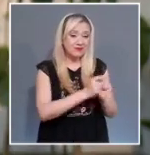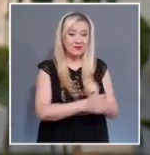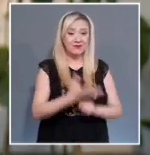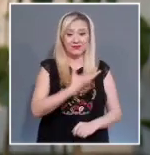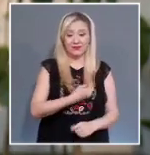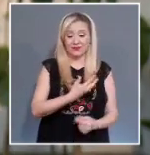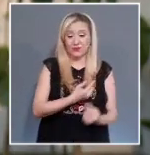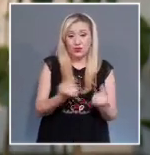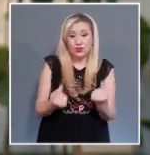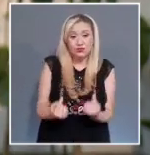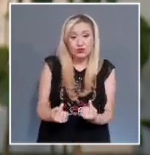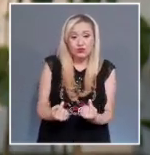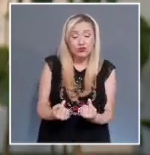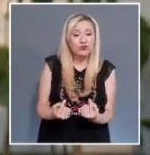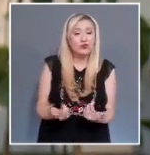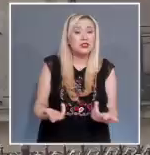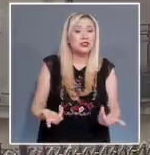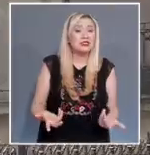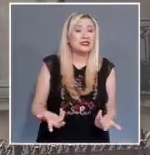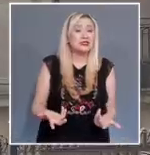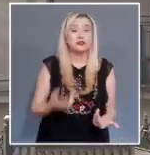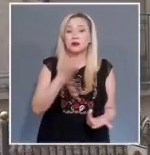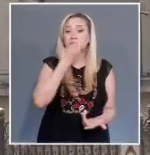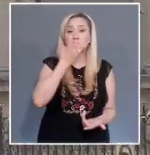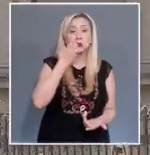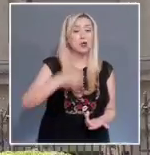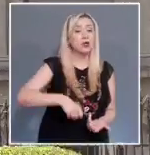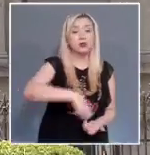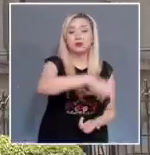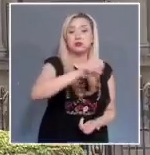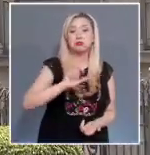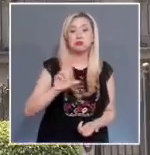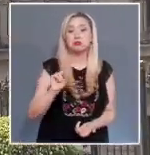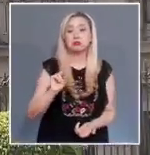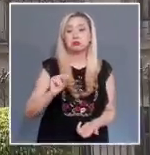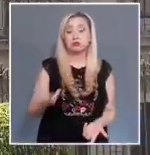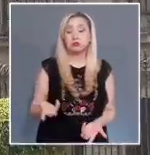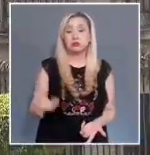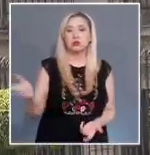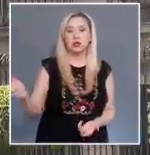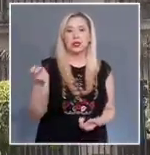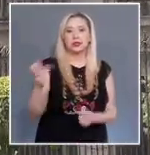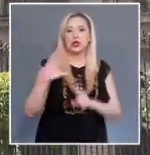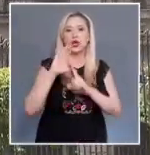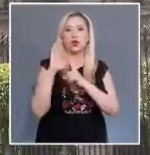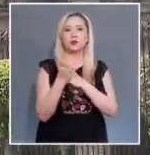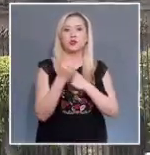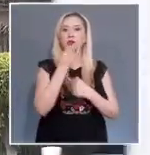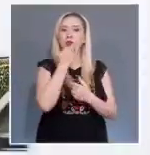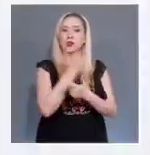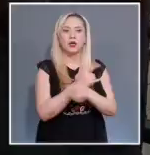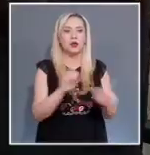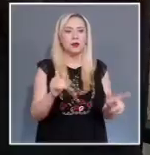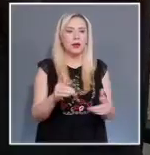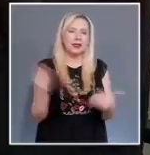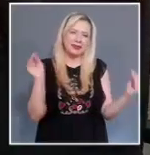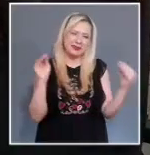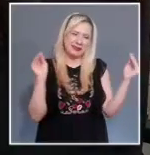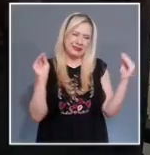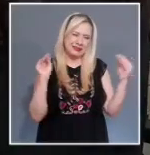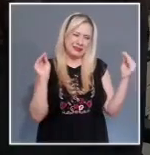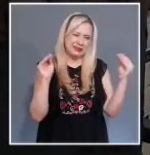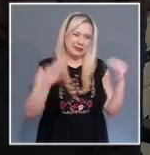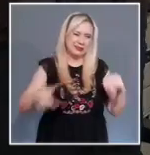estaban menores, pero no iban a la escuela. Fue así como la Comisión de Amnistía, dependiente de la Secretaría de Gobernación, calificó